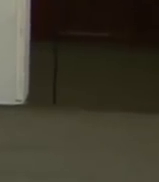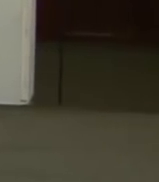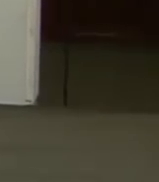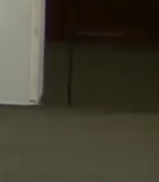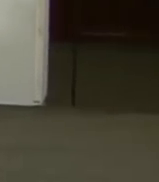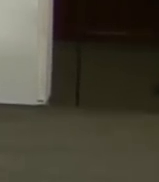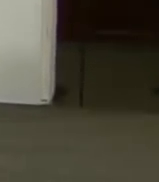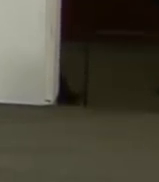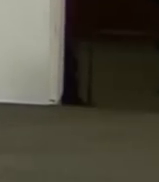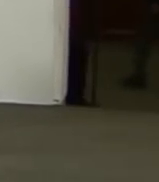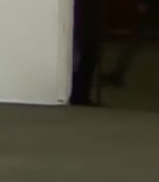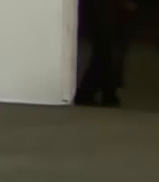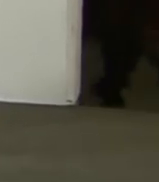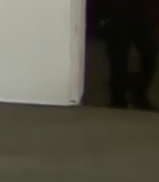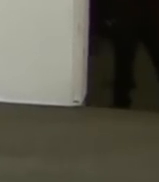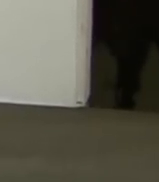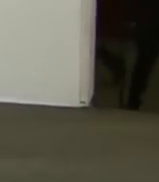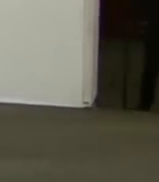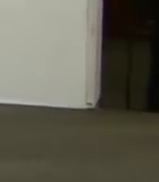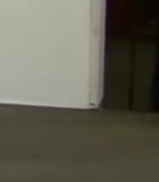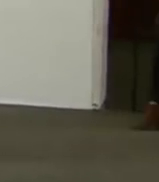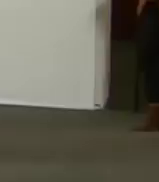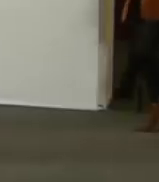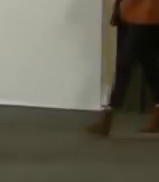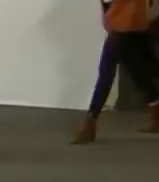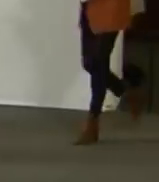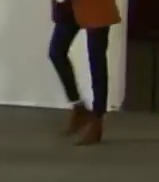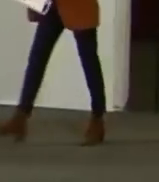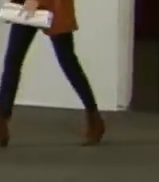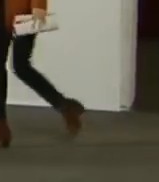días. Buenos días. Buenos días.